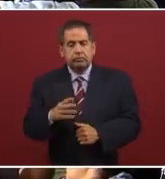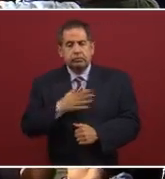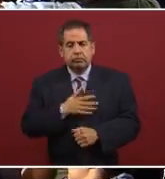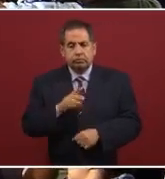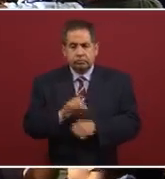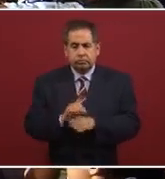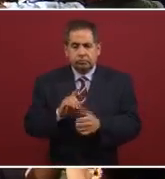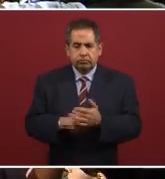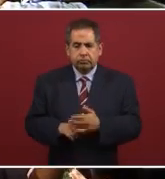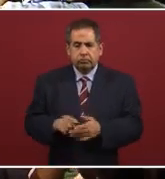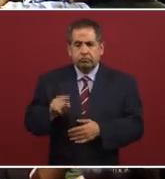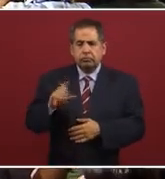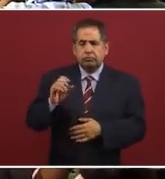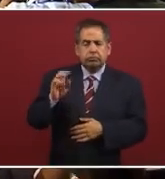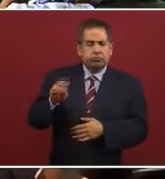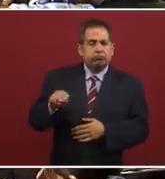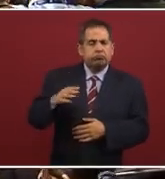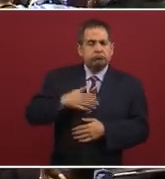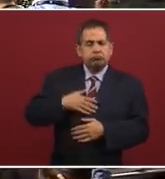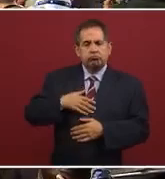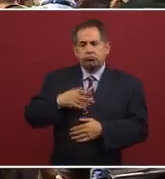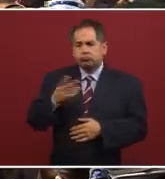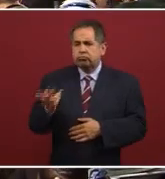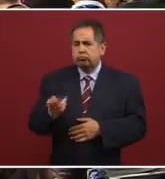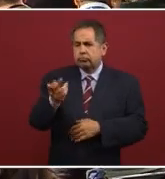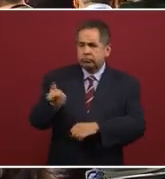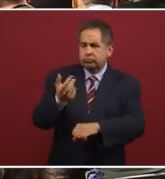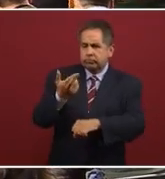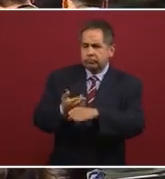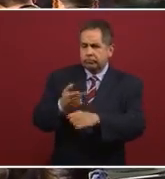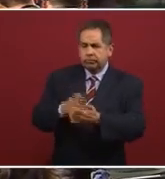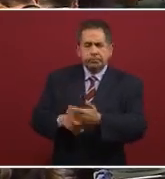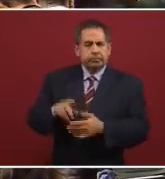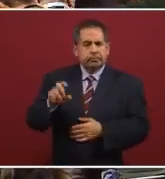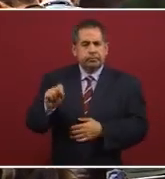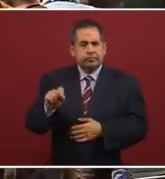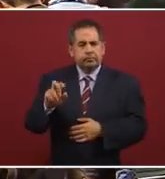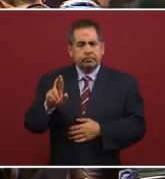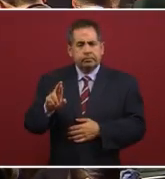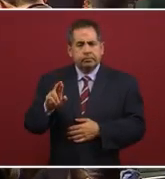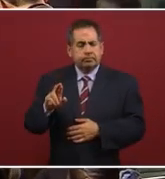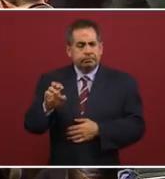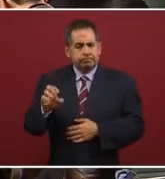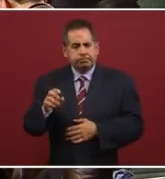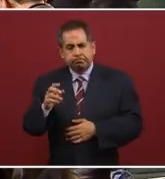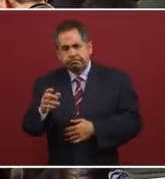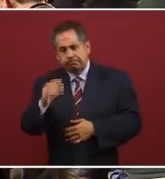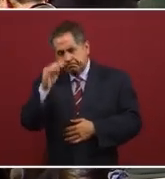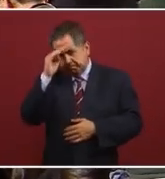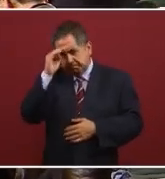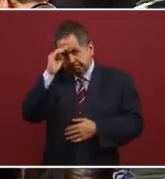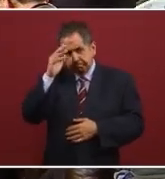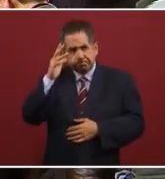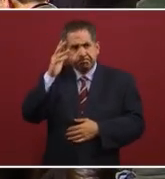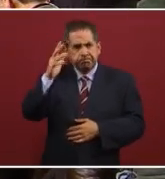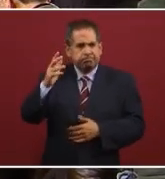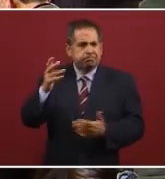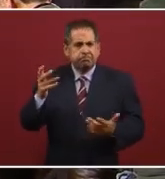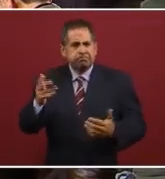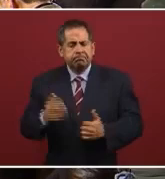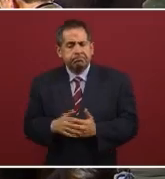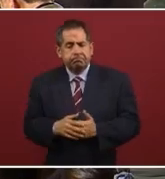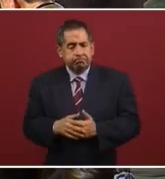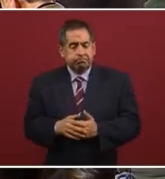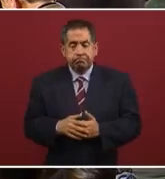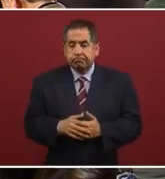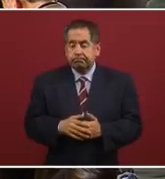Fierro, tiempo.com. Solamente para el secretario de Relaciones, ¿qué es lo que se contempla o qué se va a hacer para resolver el serio